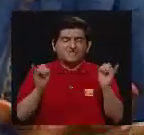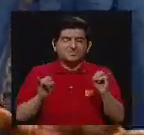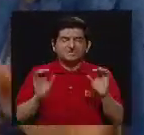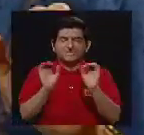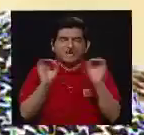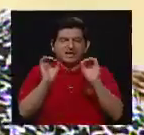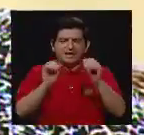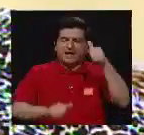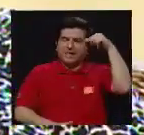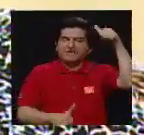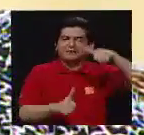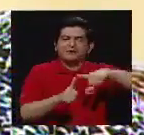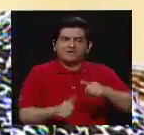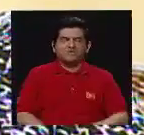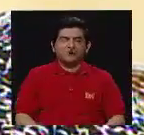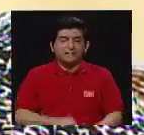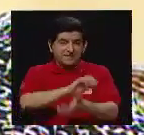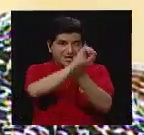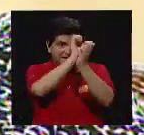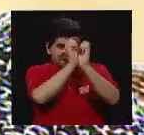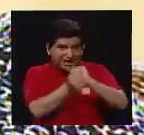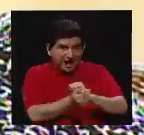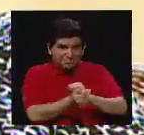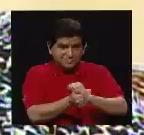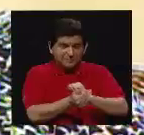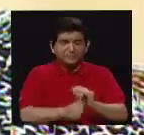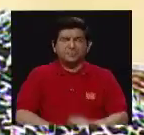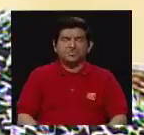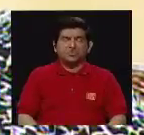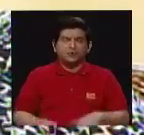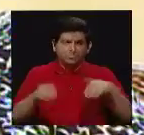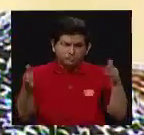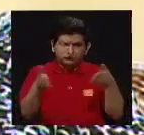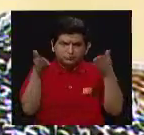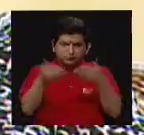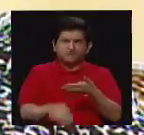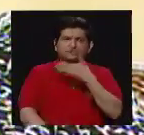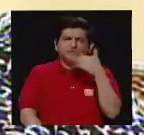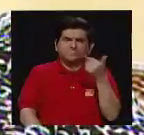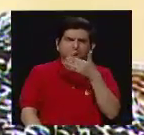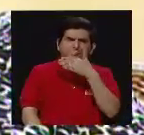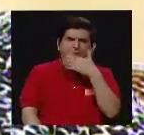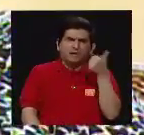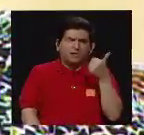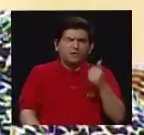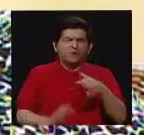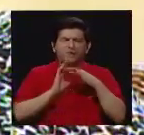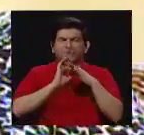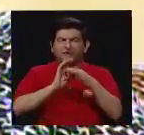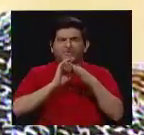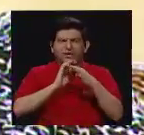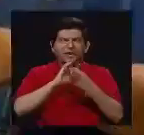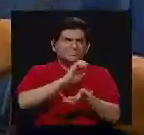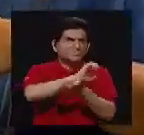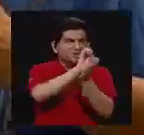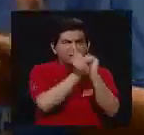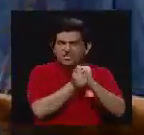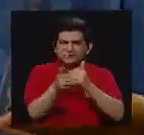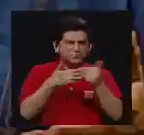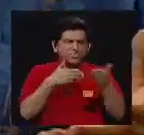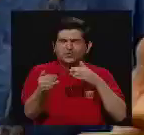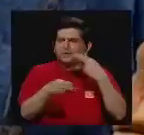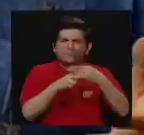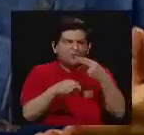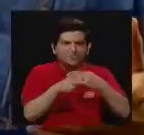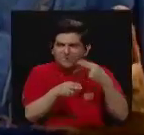historia sin que nadie la llore? Pues un cambio que promueva una mejor relación, adaptación,